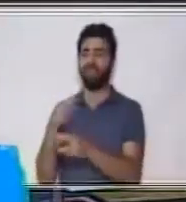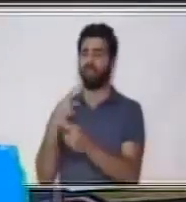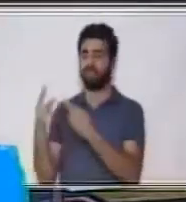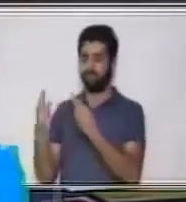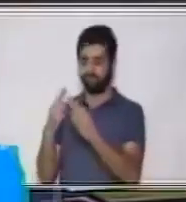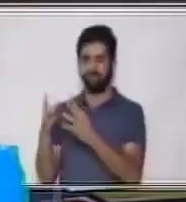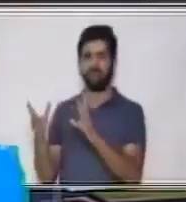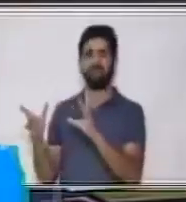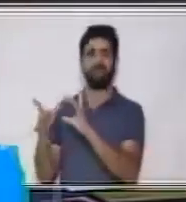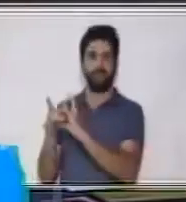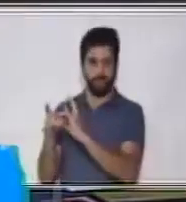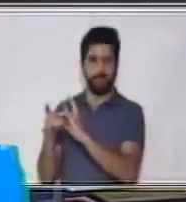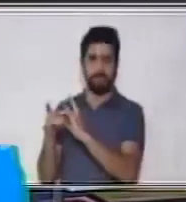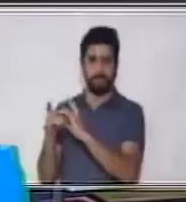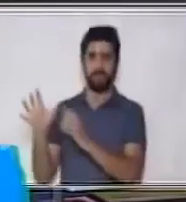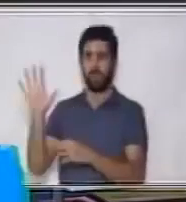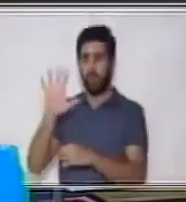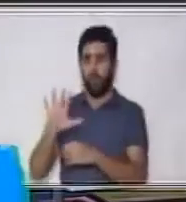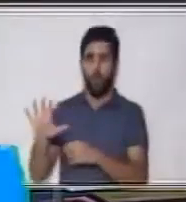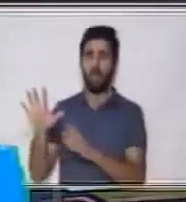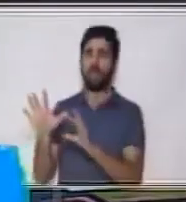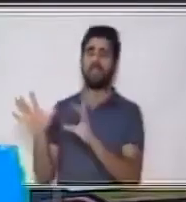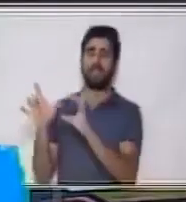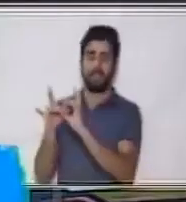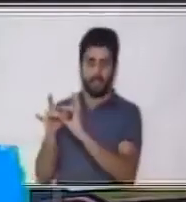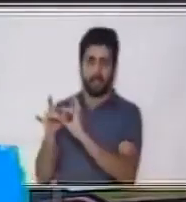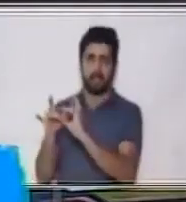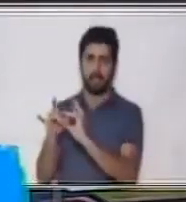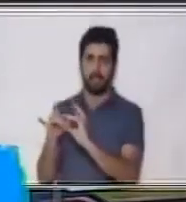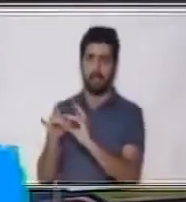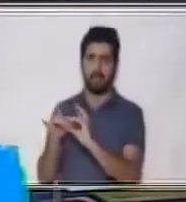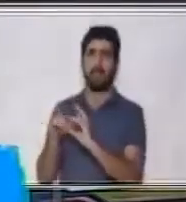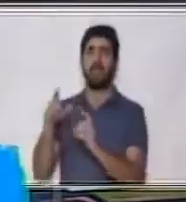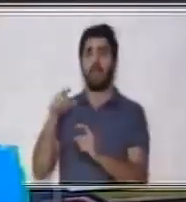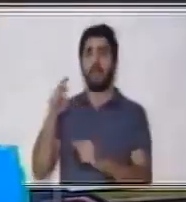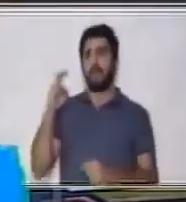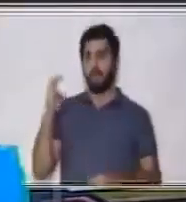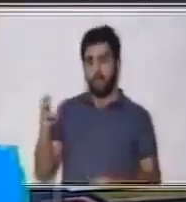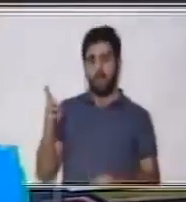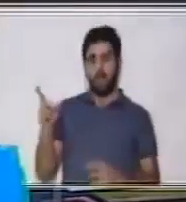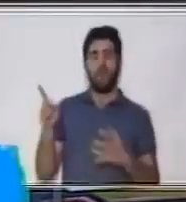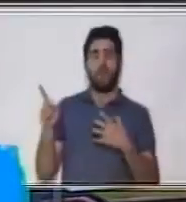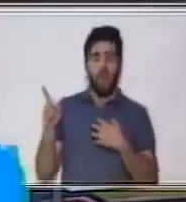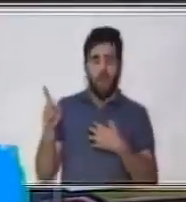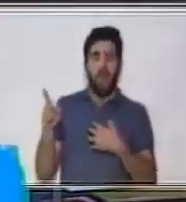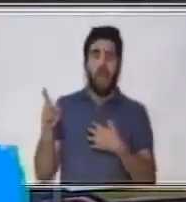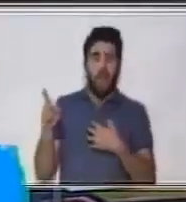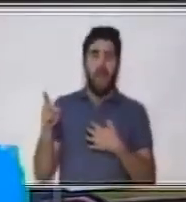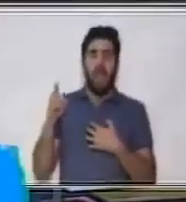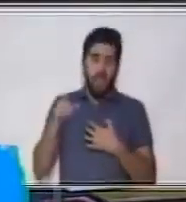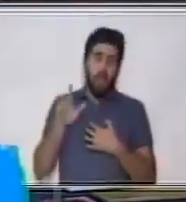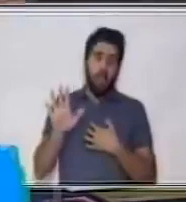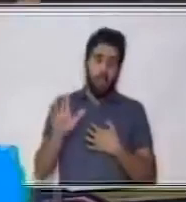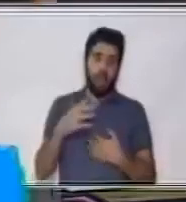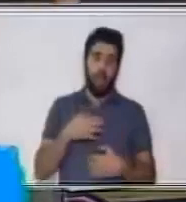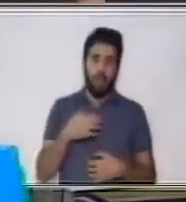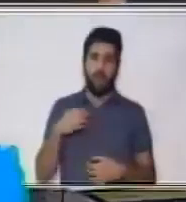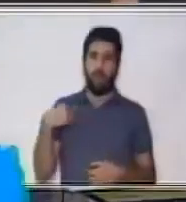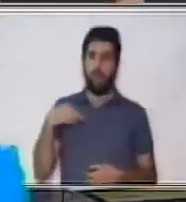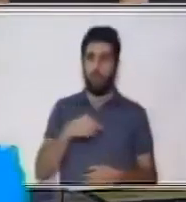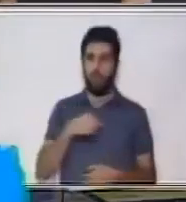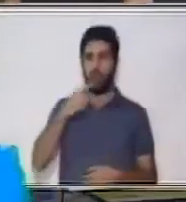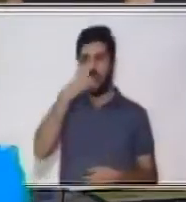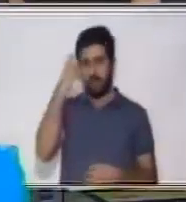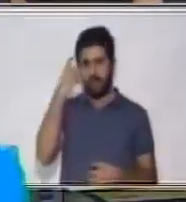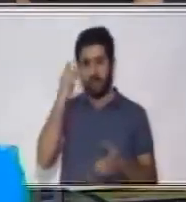Estas palabras tienen una relación y por eso pertenecen a los campos semánticos que hemos trabajado.